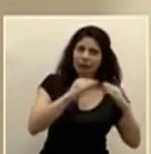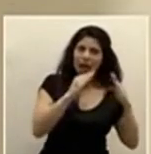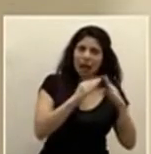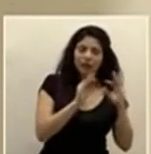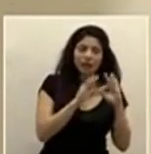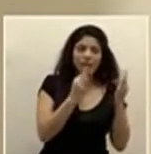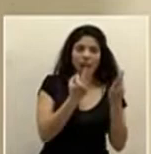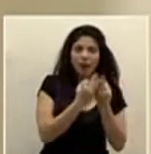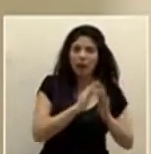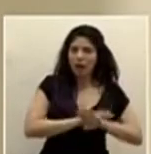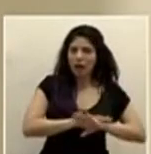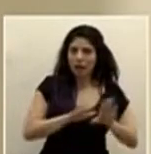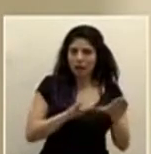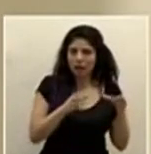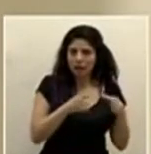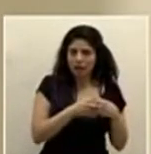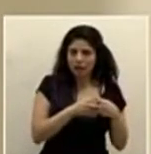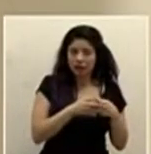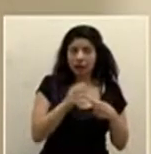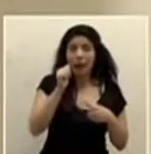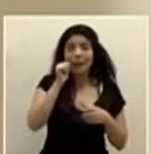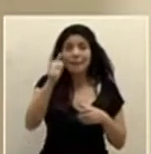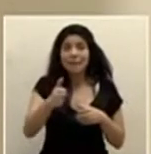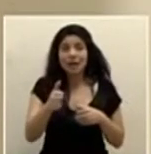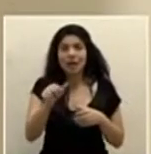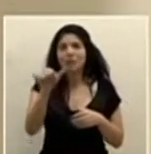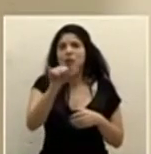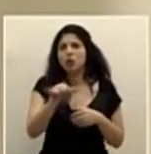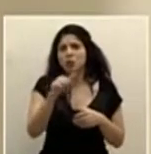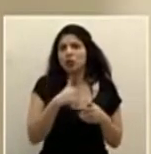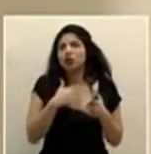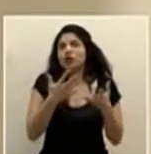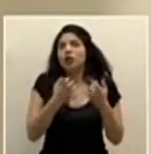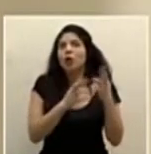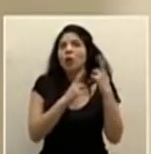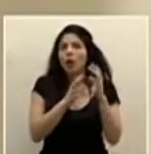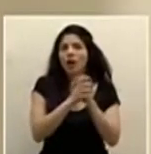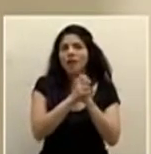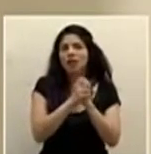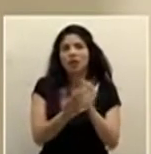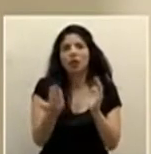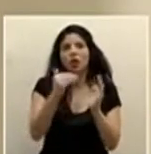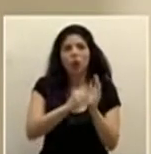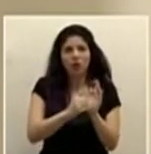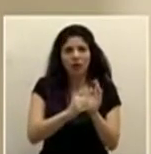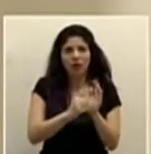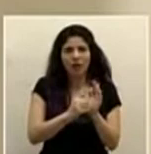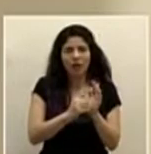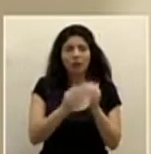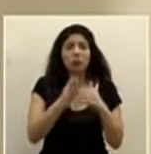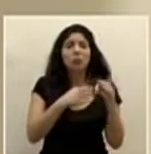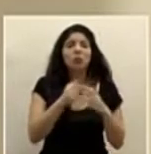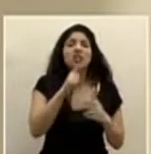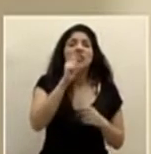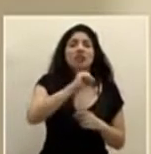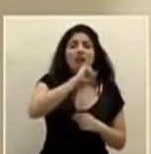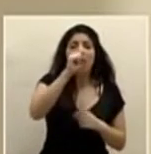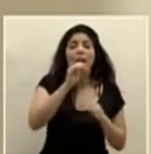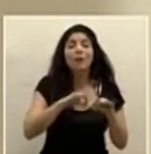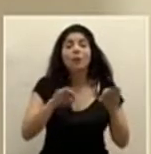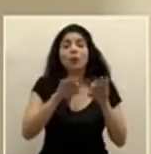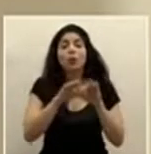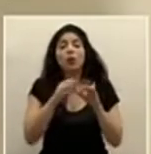familiar. Y yo quisiera mañana igualmente felicitarlos, independientemente del resultado, felicitarlos porque